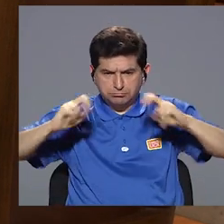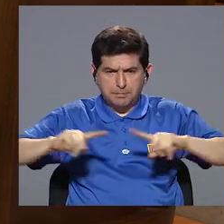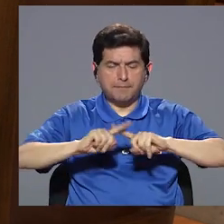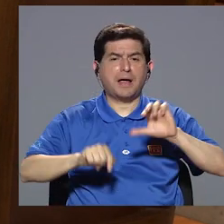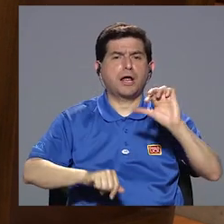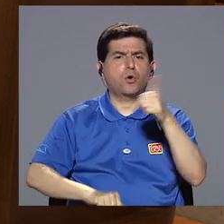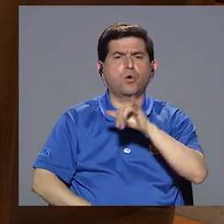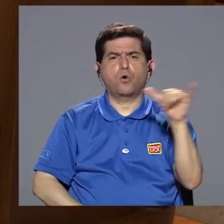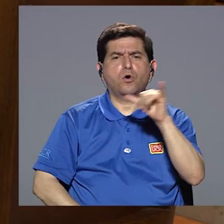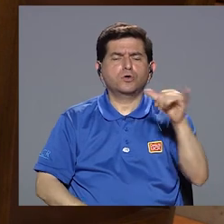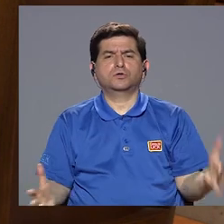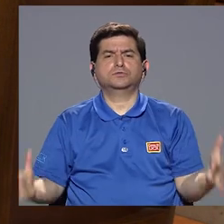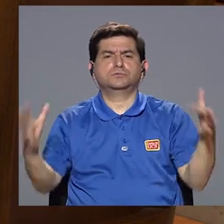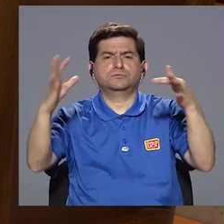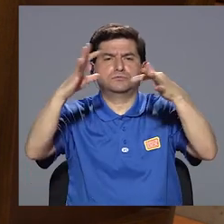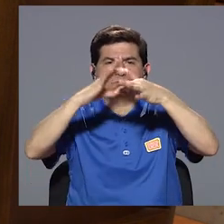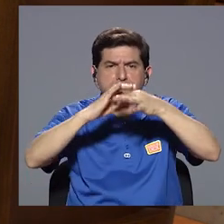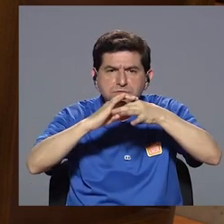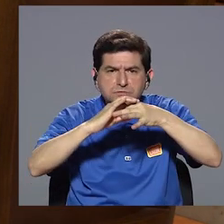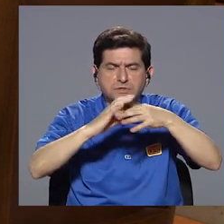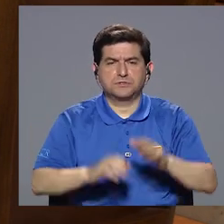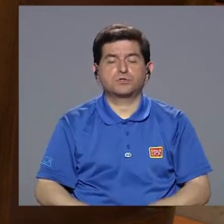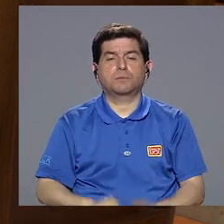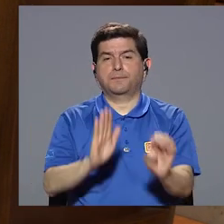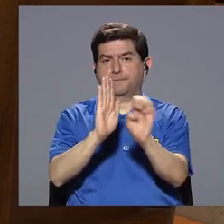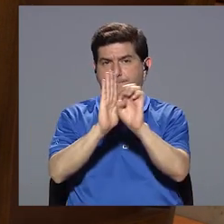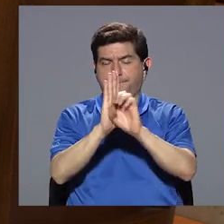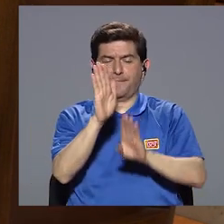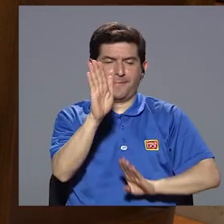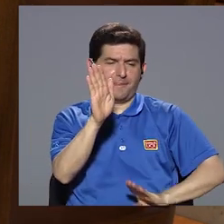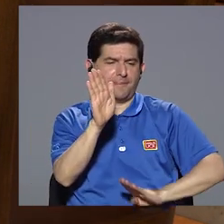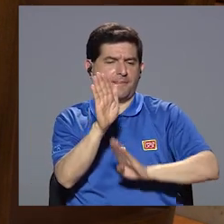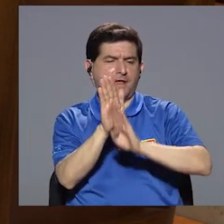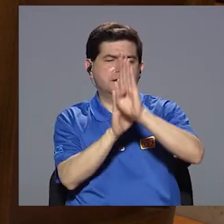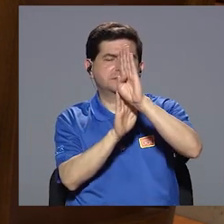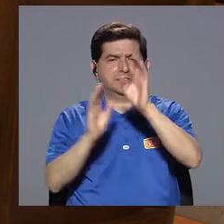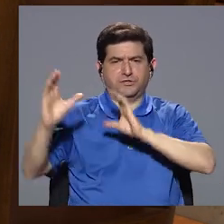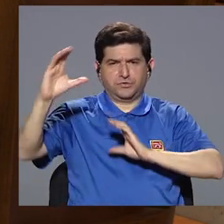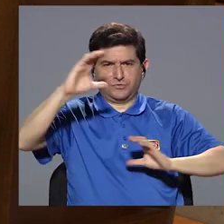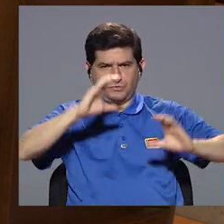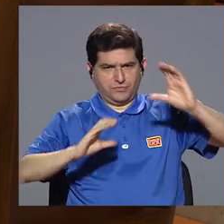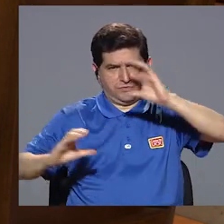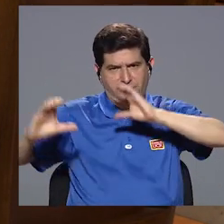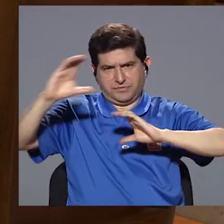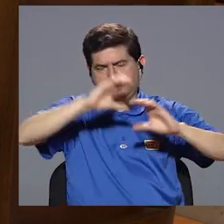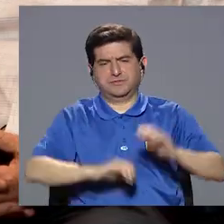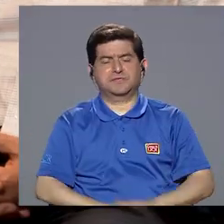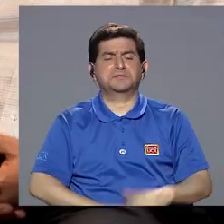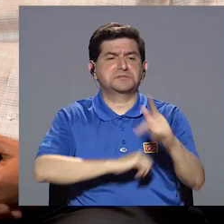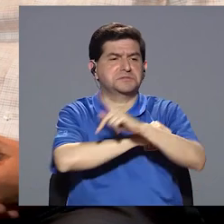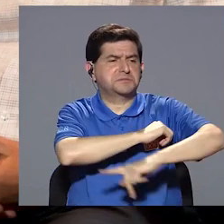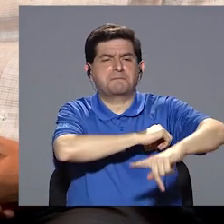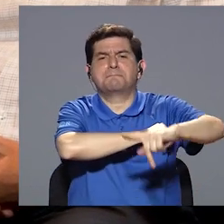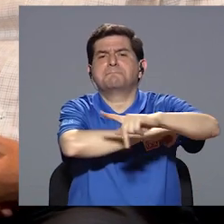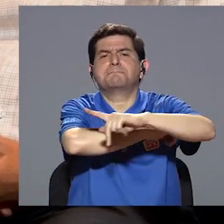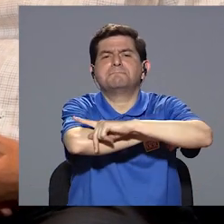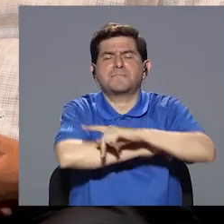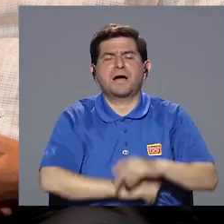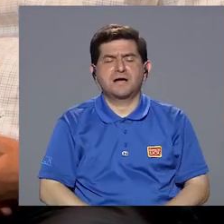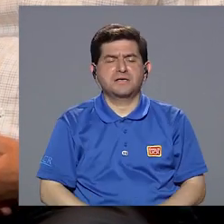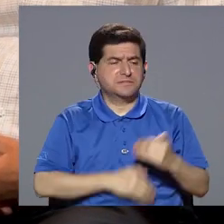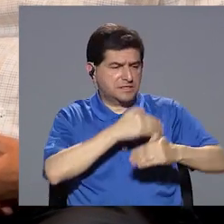temas pero también muchos otros que tienen que ver con por ejemplo el desarrollo científico en